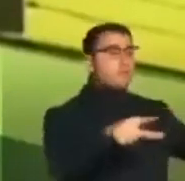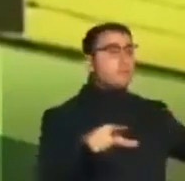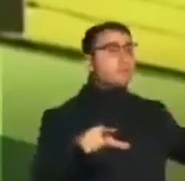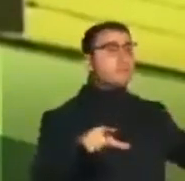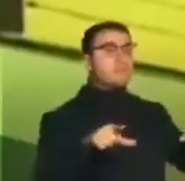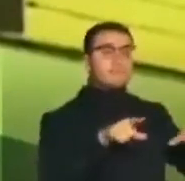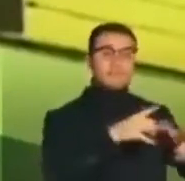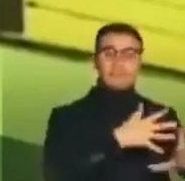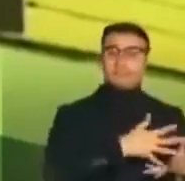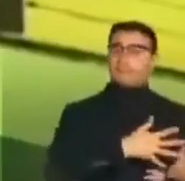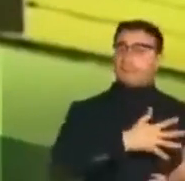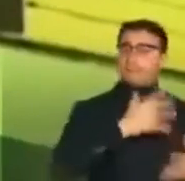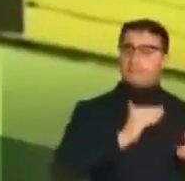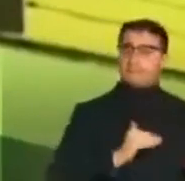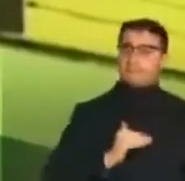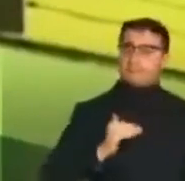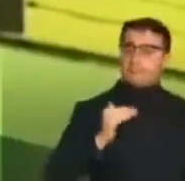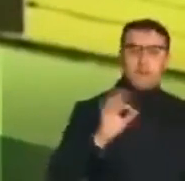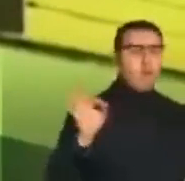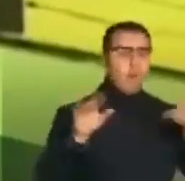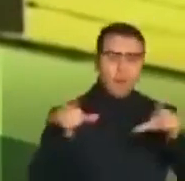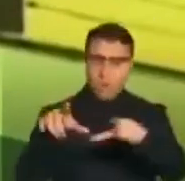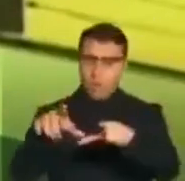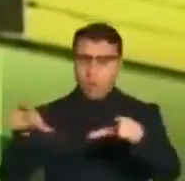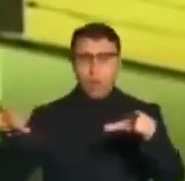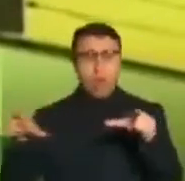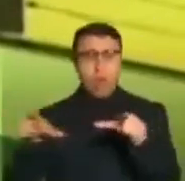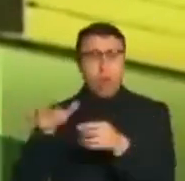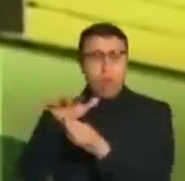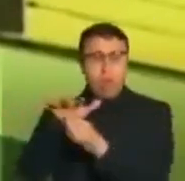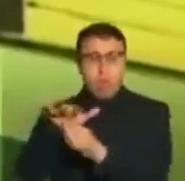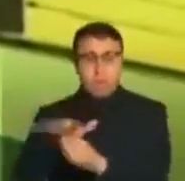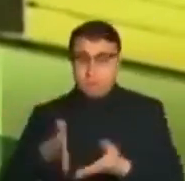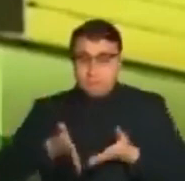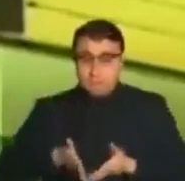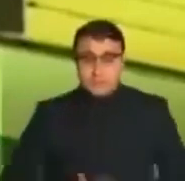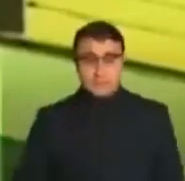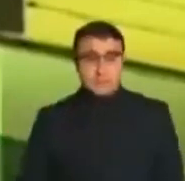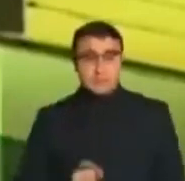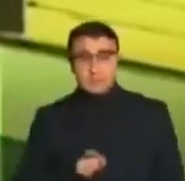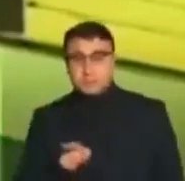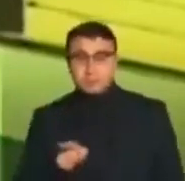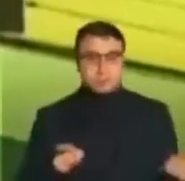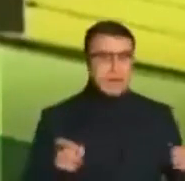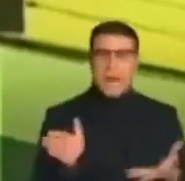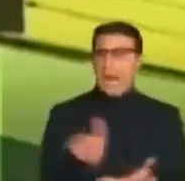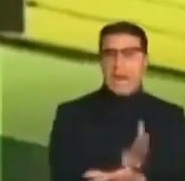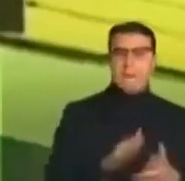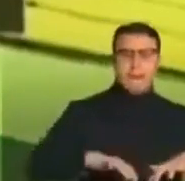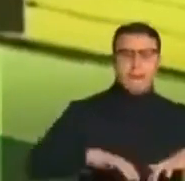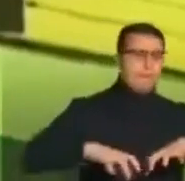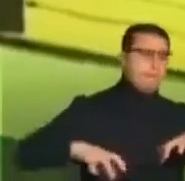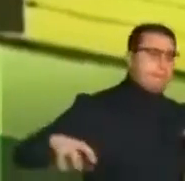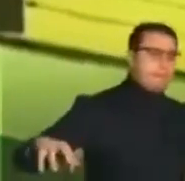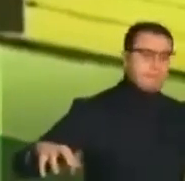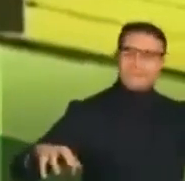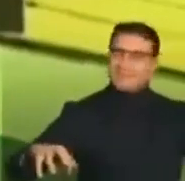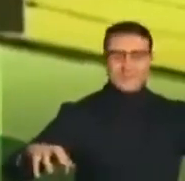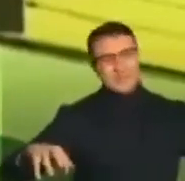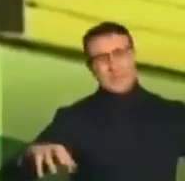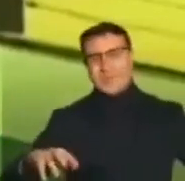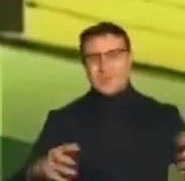destino o si naciste en un lugar de la exclusión, que no te divide y no